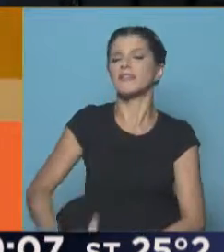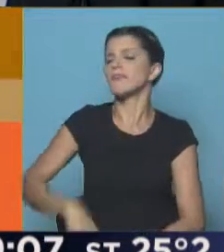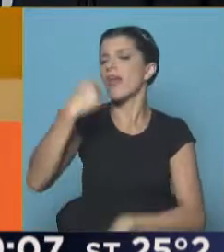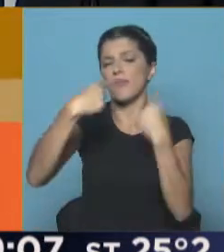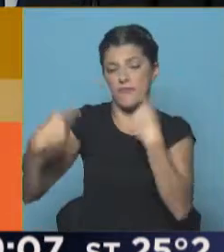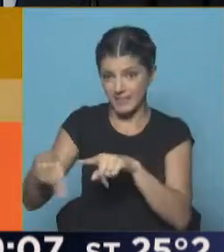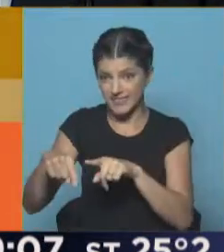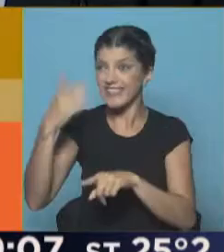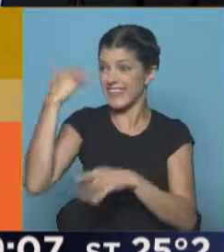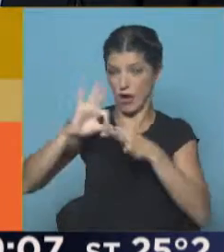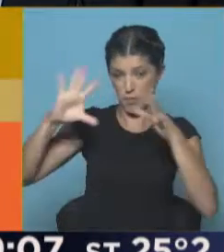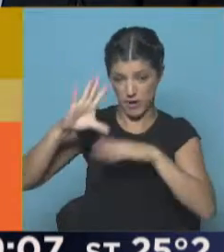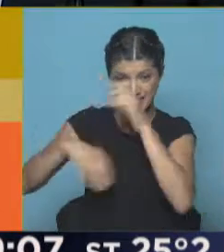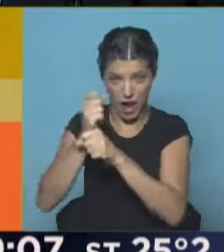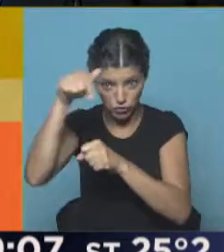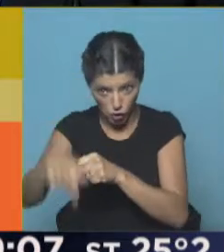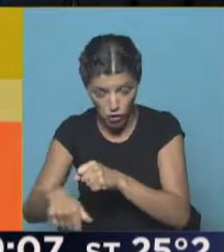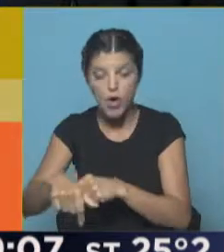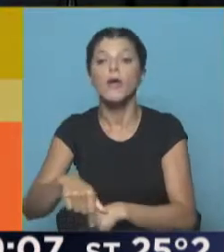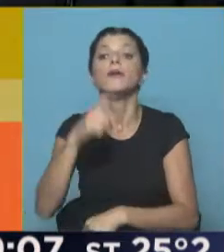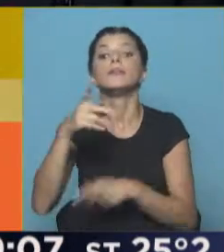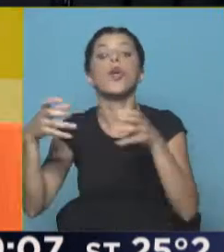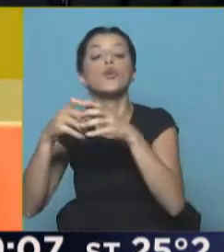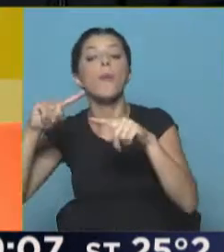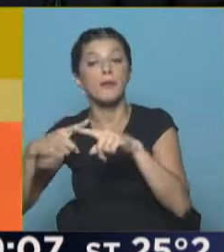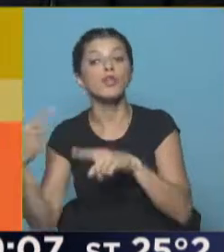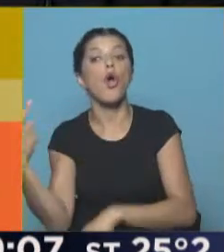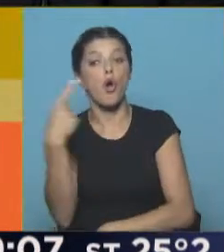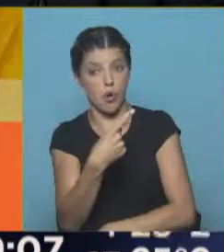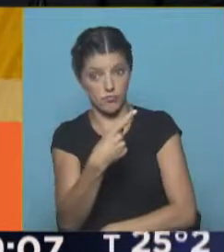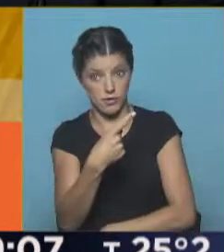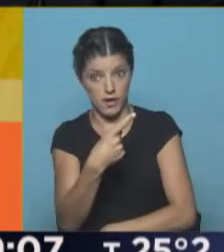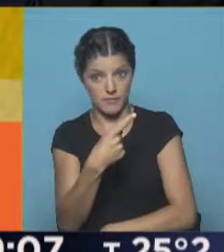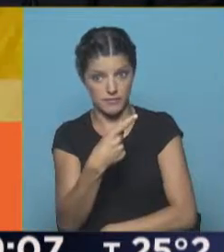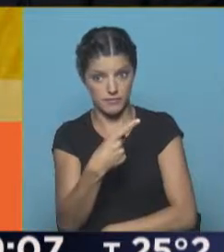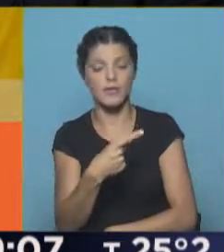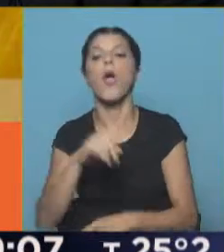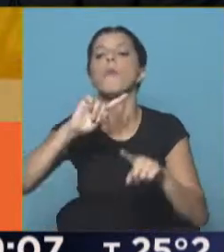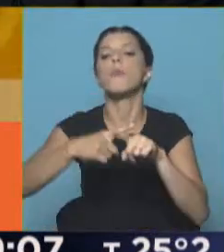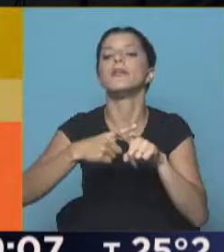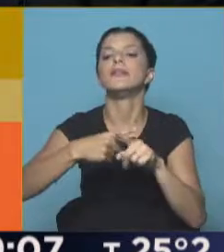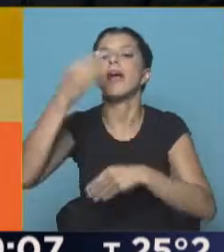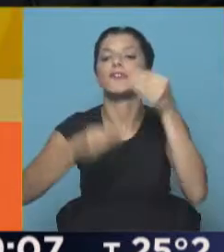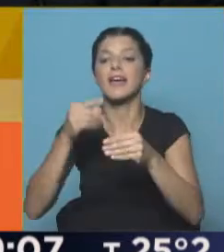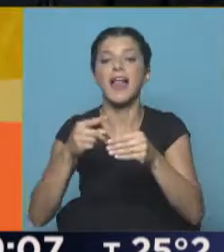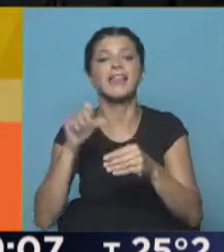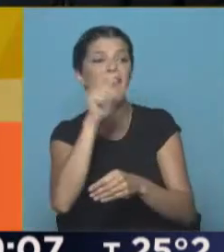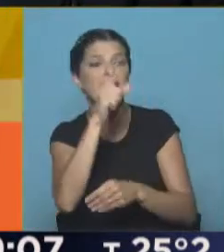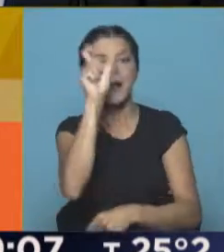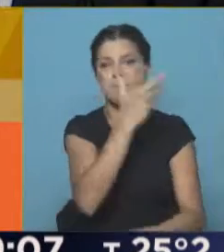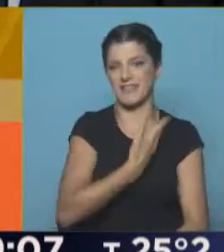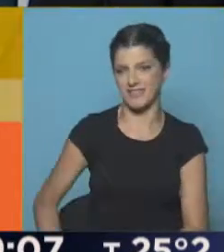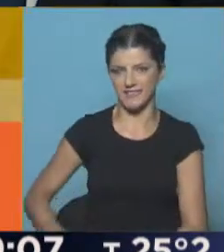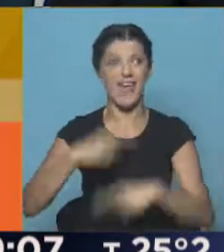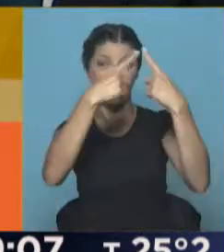a la democracia donde la oposición haya armado la política fiscal del que gobierna. El proyecto que se